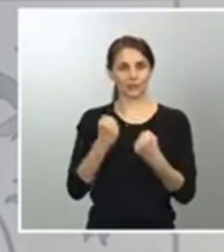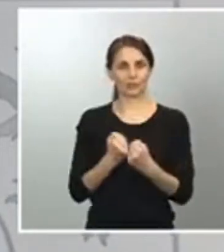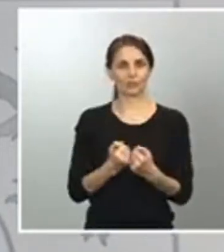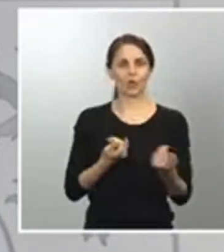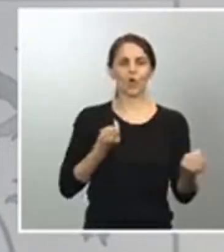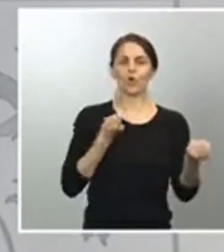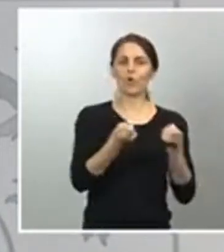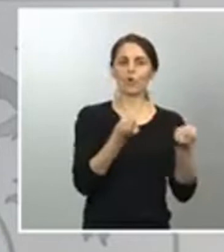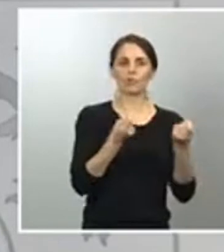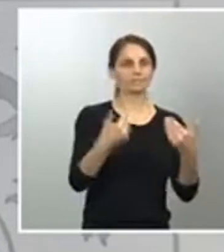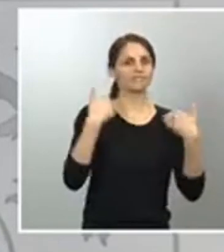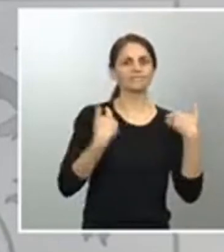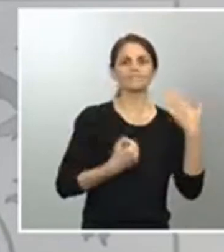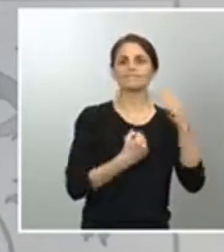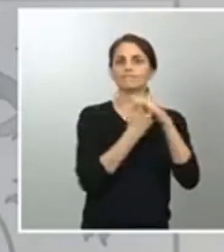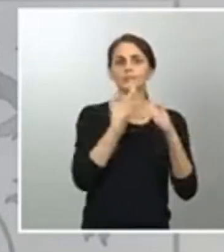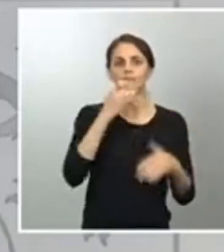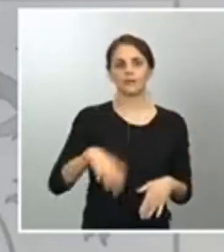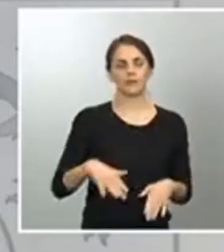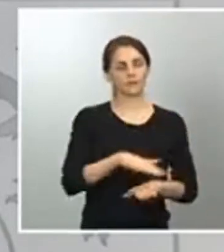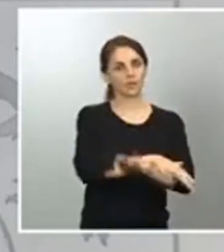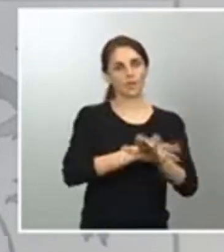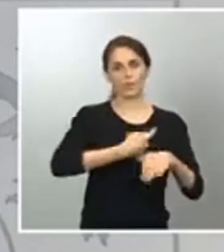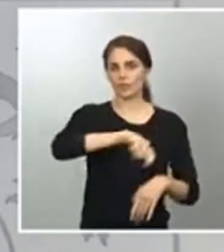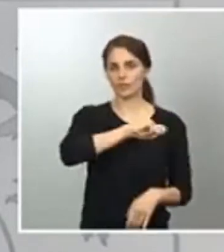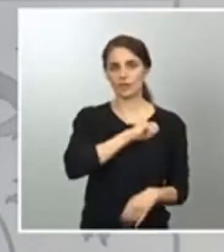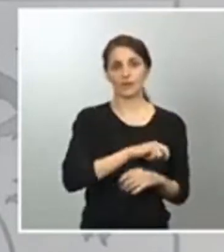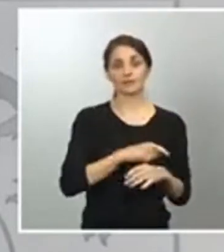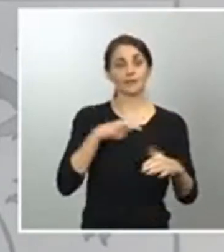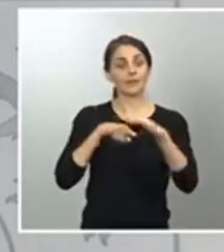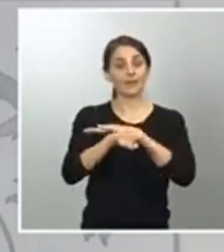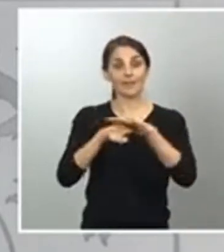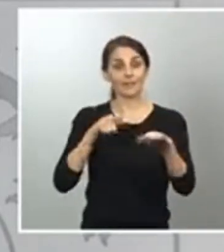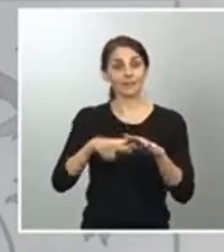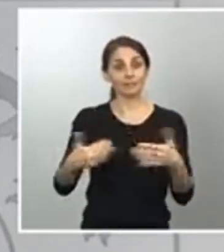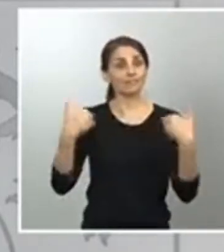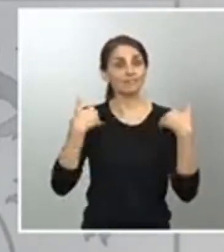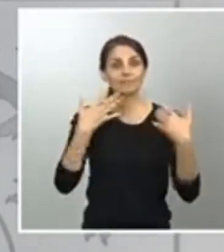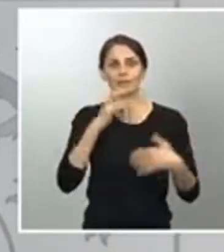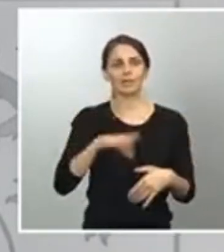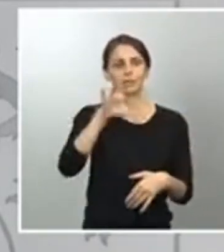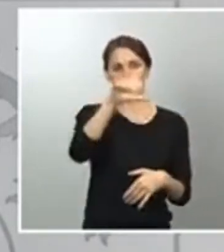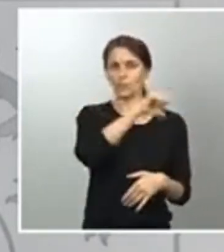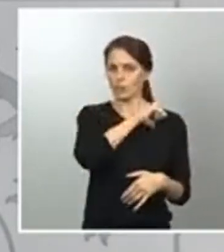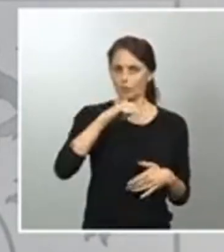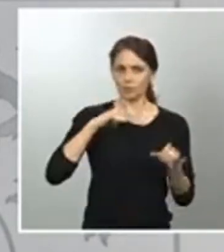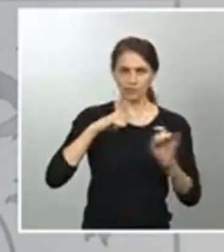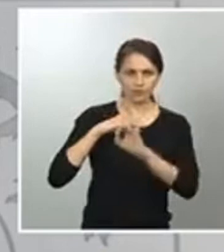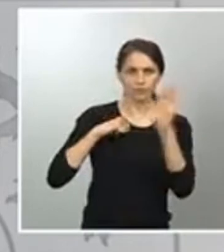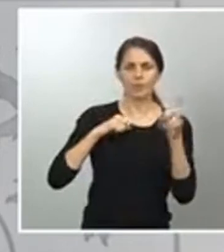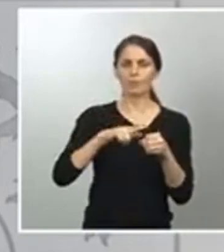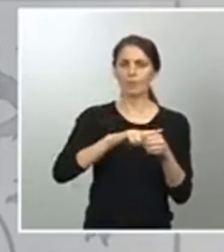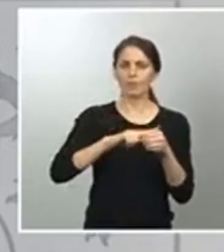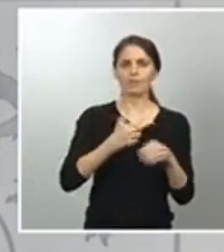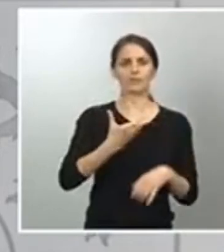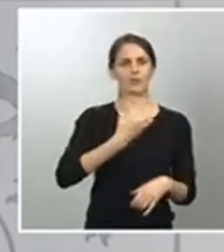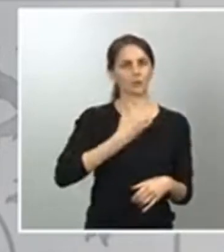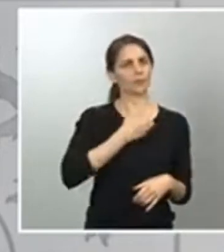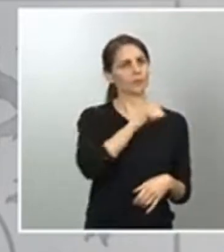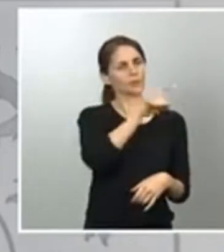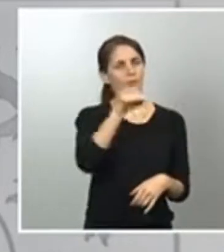Gobierno de España. La gestión corresponderá en gran parte a las comunidades autónomas, a las provincias, a los ayuntamientos. Pero